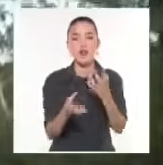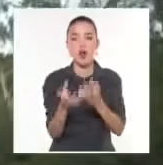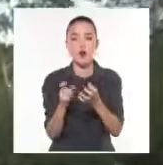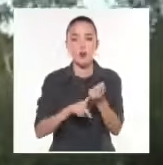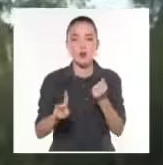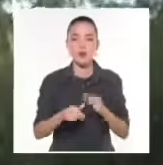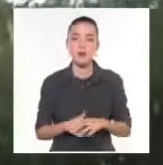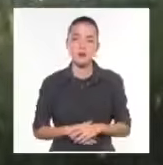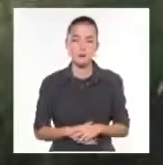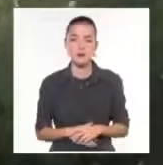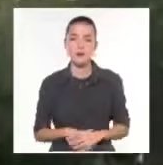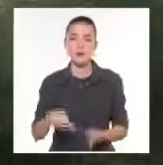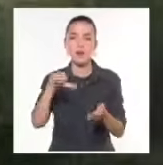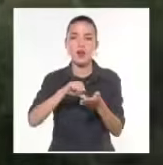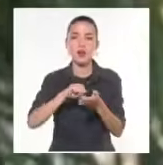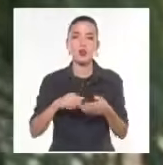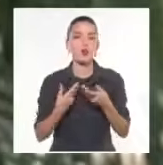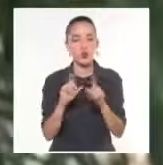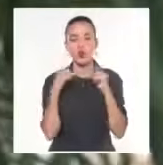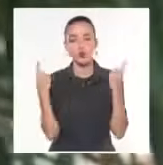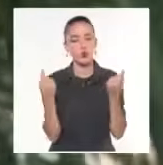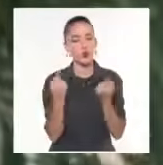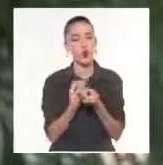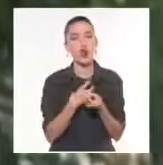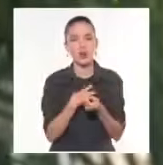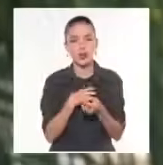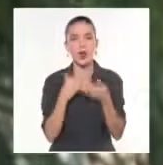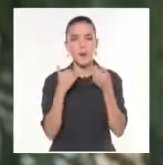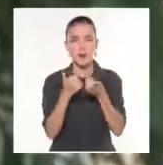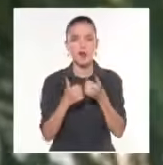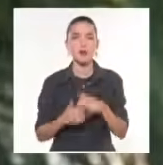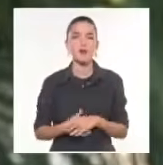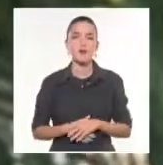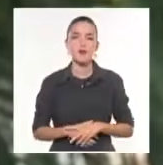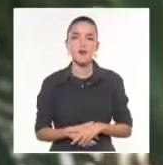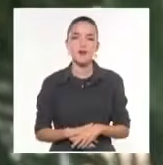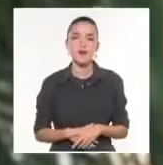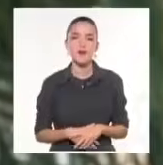bien equipado, un punto muy importante para la región. Y como